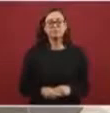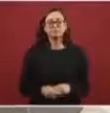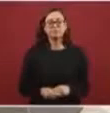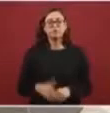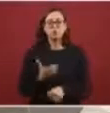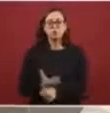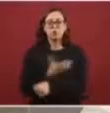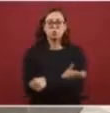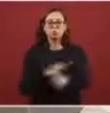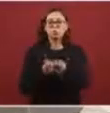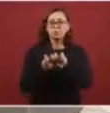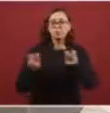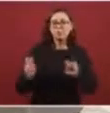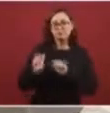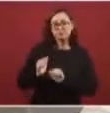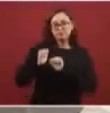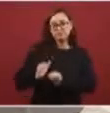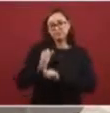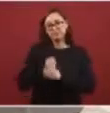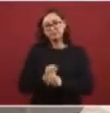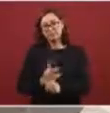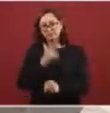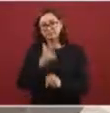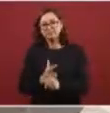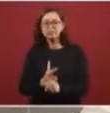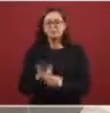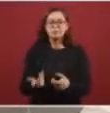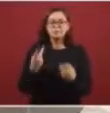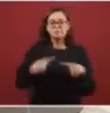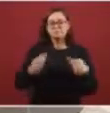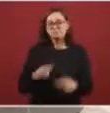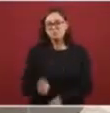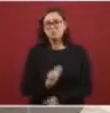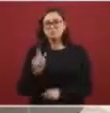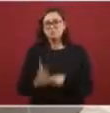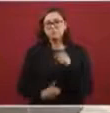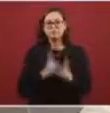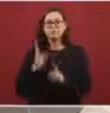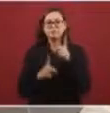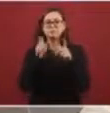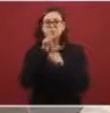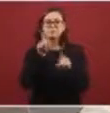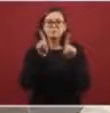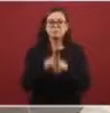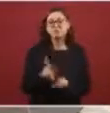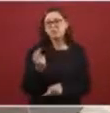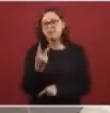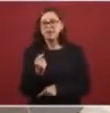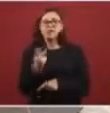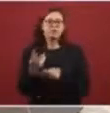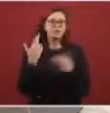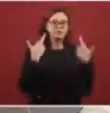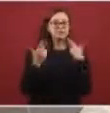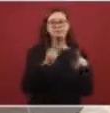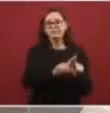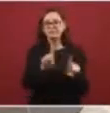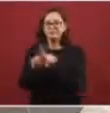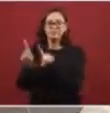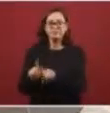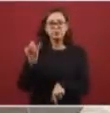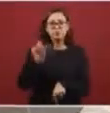del PESIM, secretarios, atletas, y los medios de comunicación, autoridades que nos acompañan esta